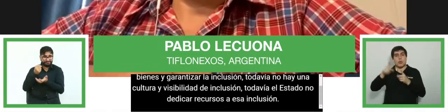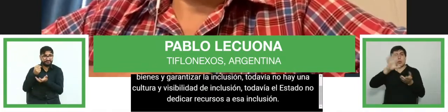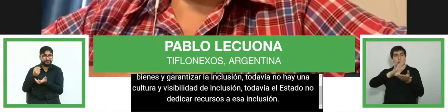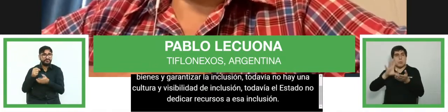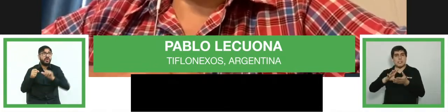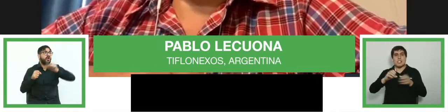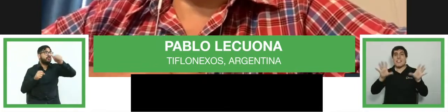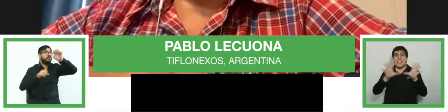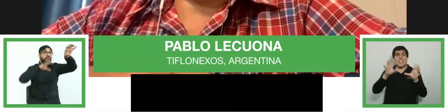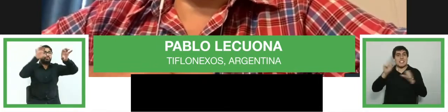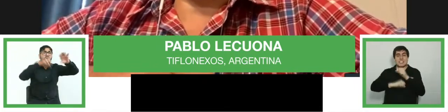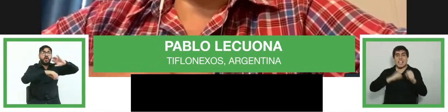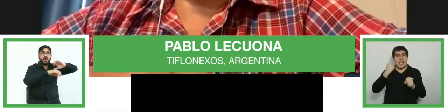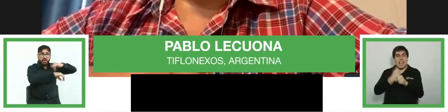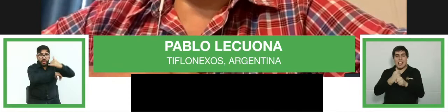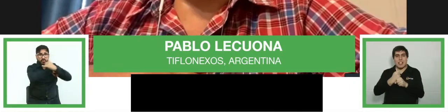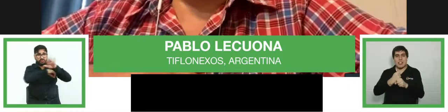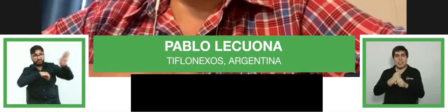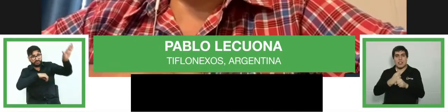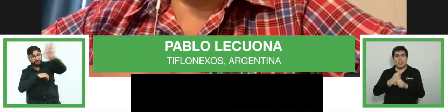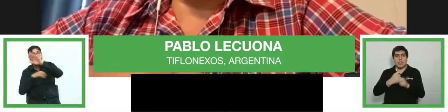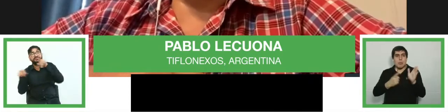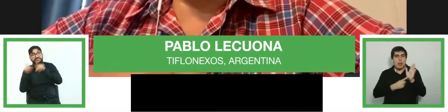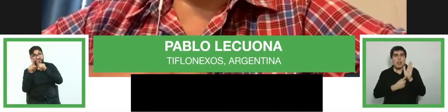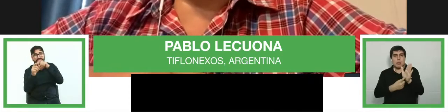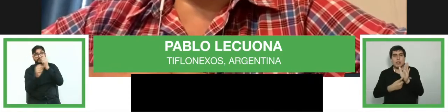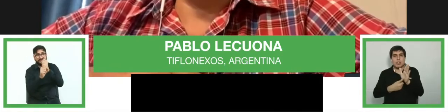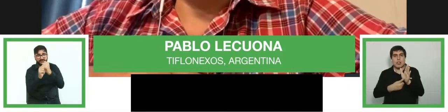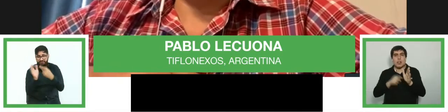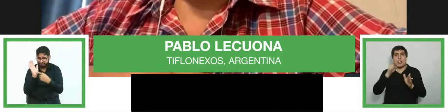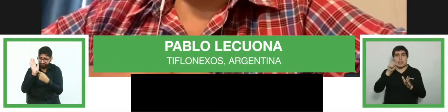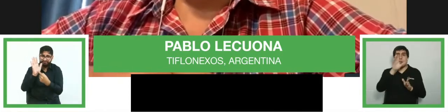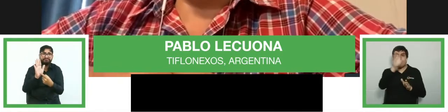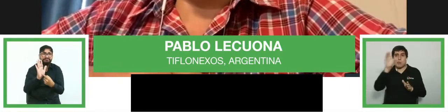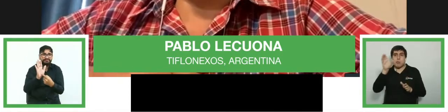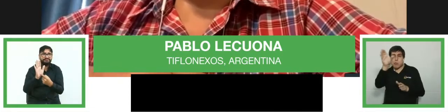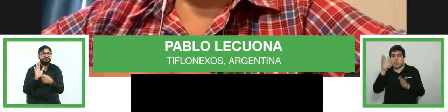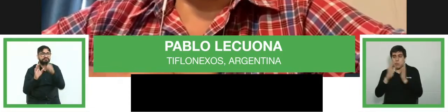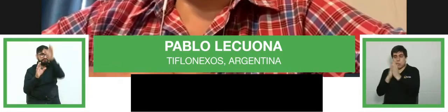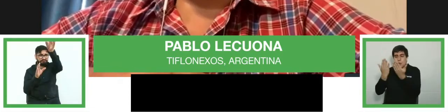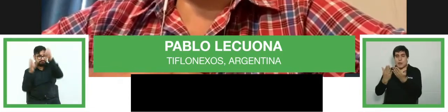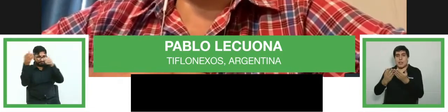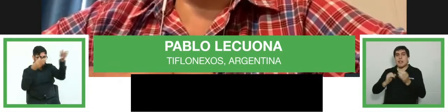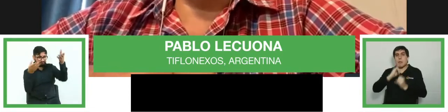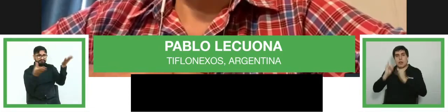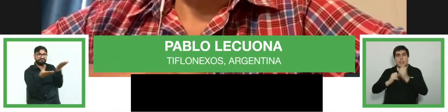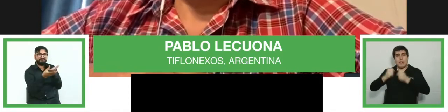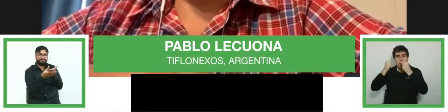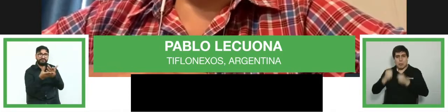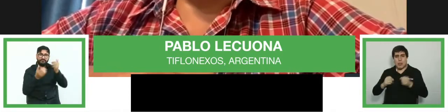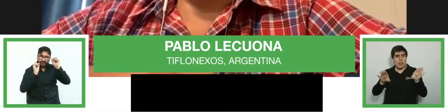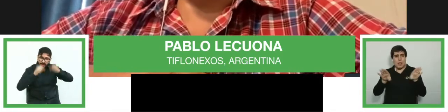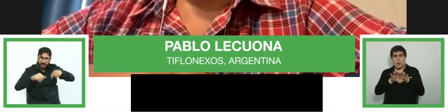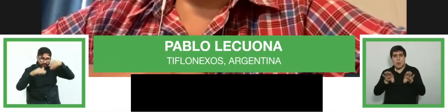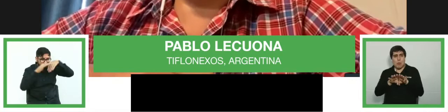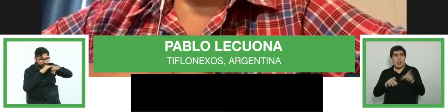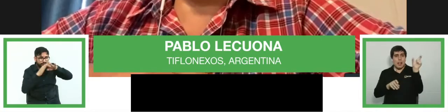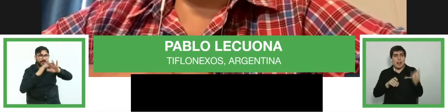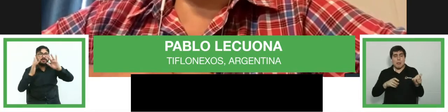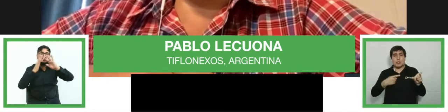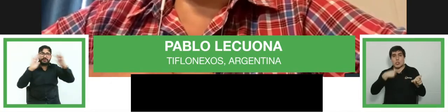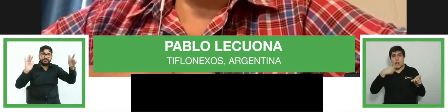mostrar que se pueden hacer los libros accesibles, que los chicos los pueden tener al mismo momento que sus compañeros, y eso ayuda a igualar